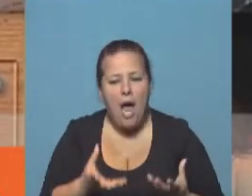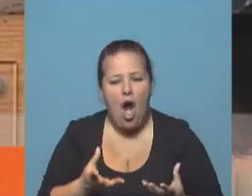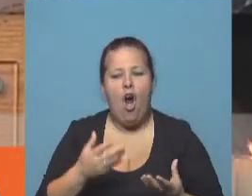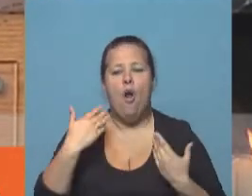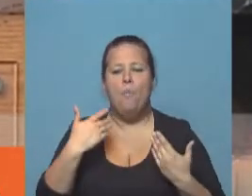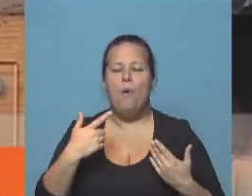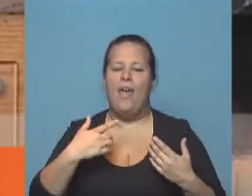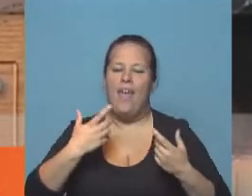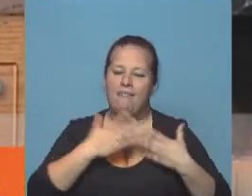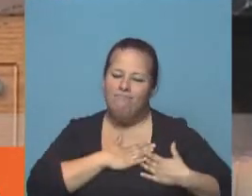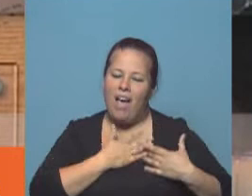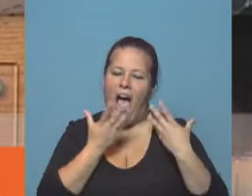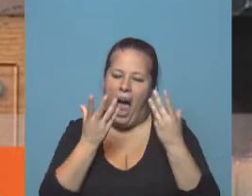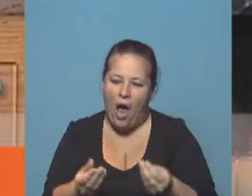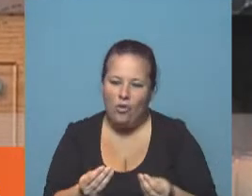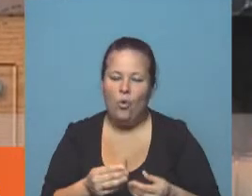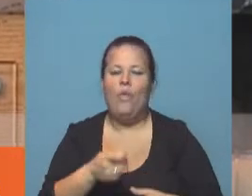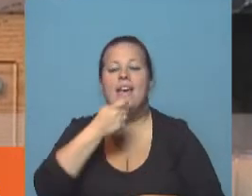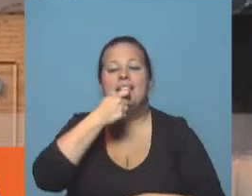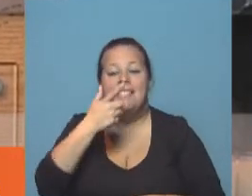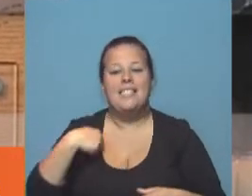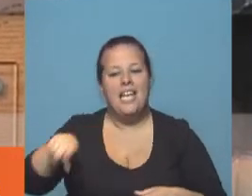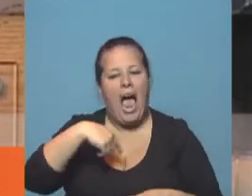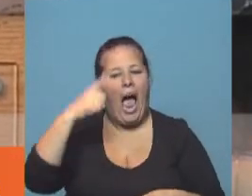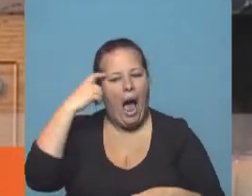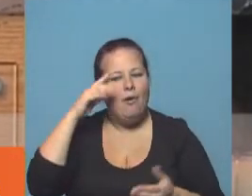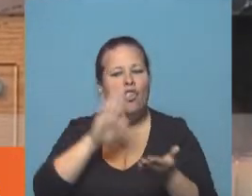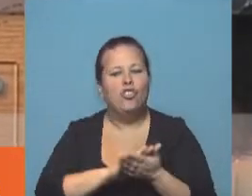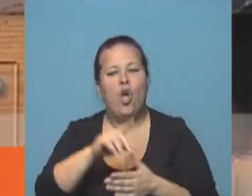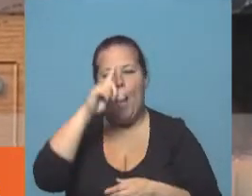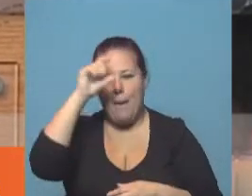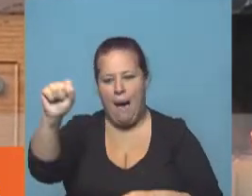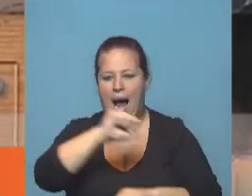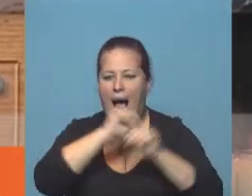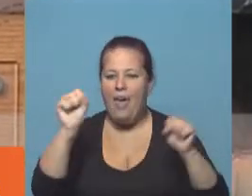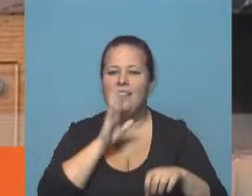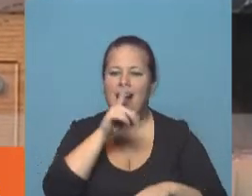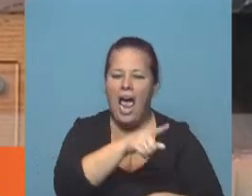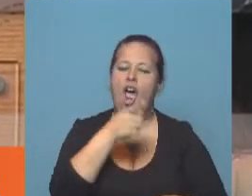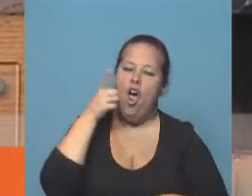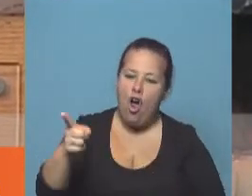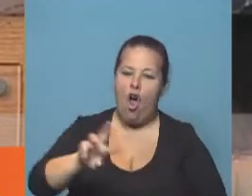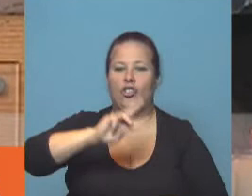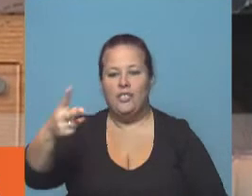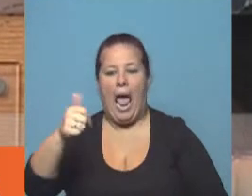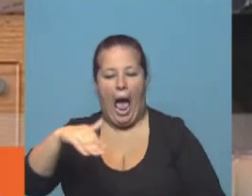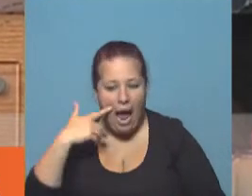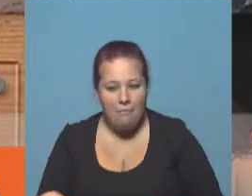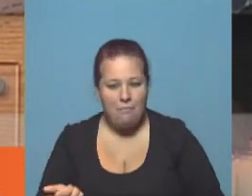¿No hubiésemos sido más solidarios si hubiésemos aprendido del atentado a la Embajada de Israel para evitar el de la AMIA?